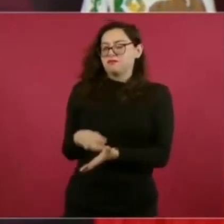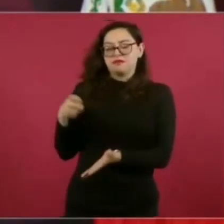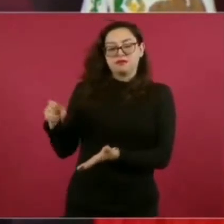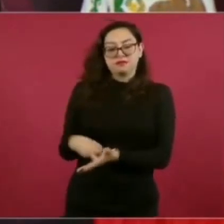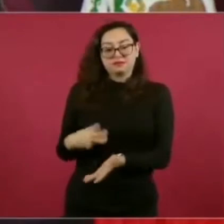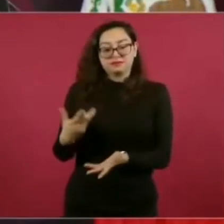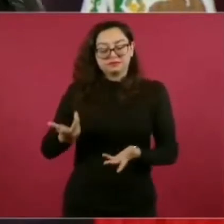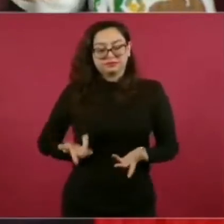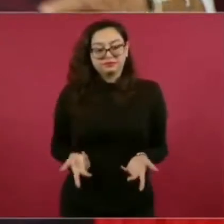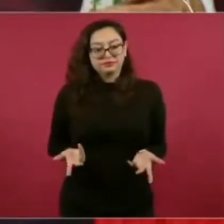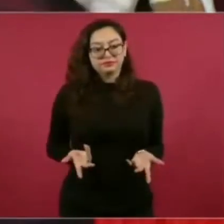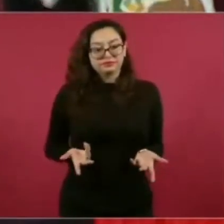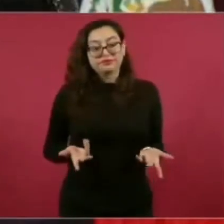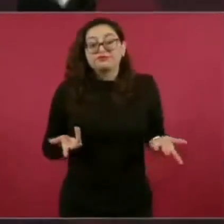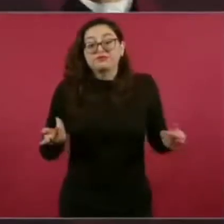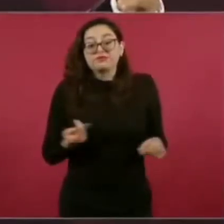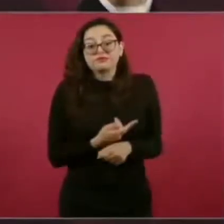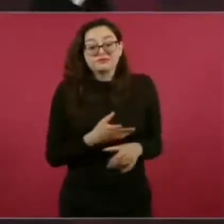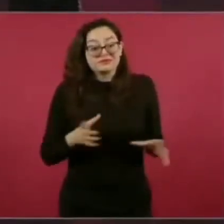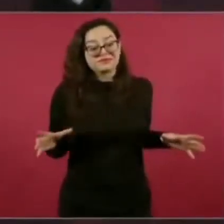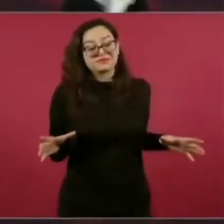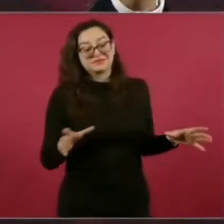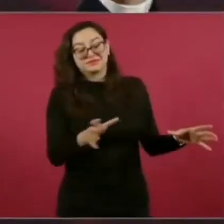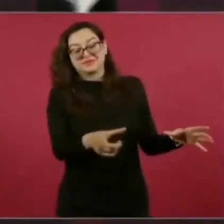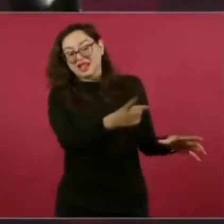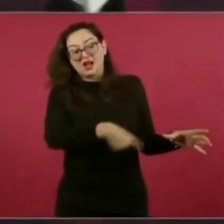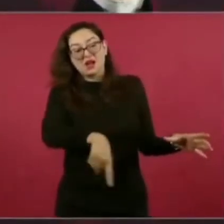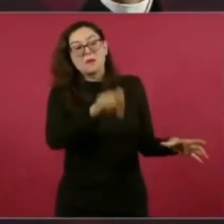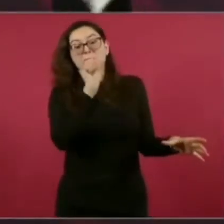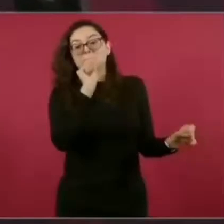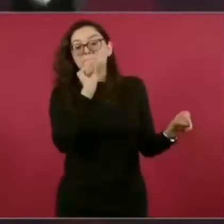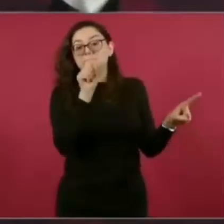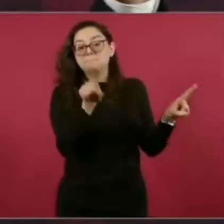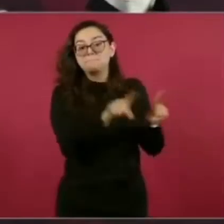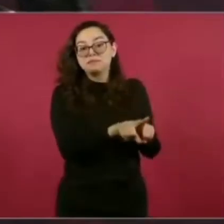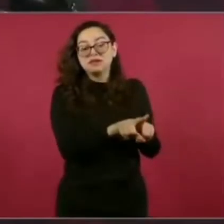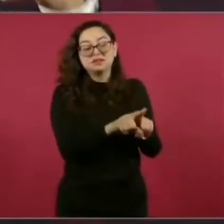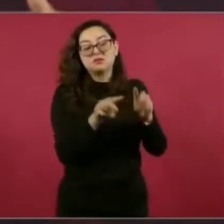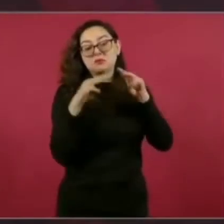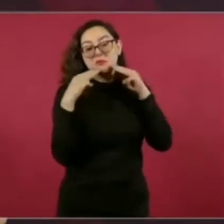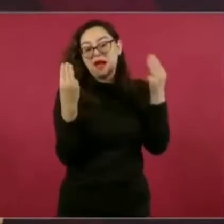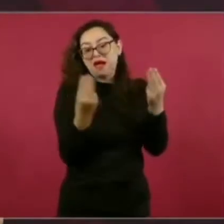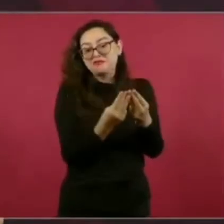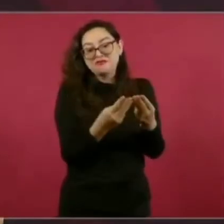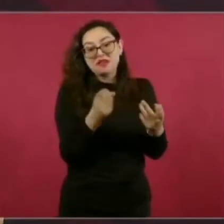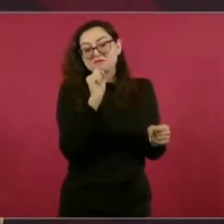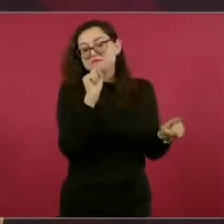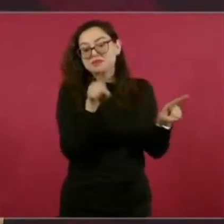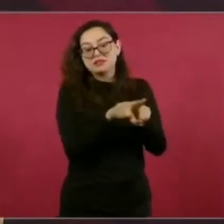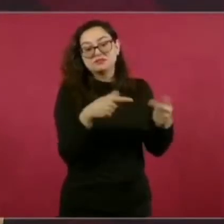Es que es, al final de cuentas, la misma asociación delictuosa.